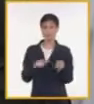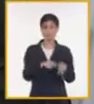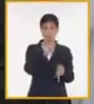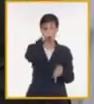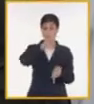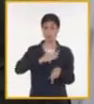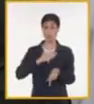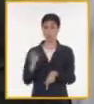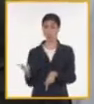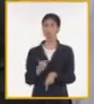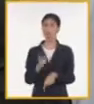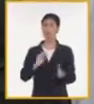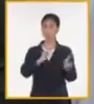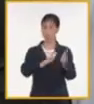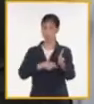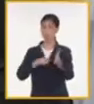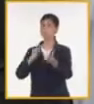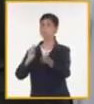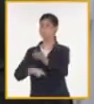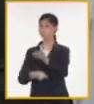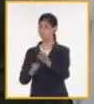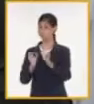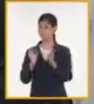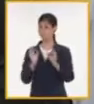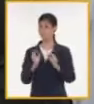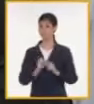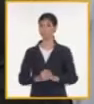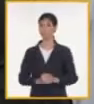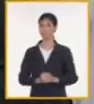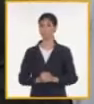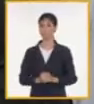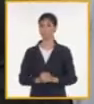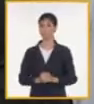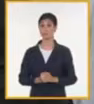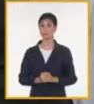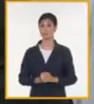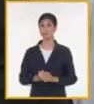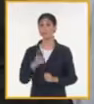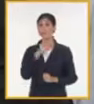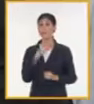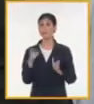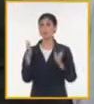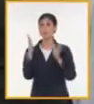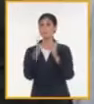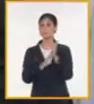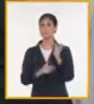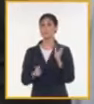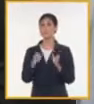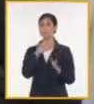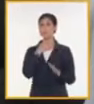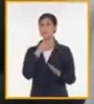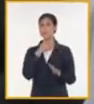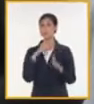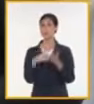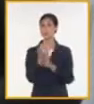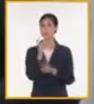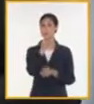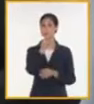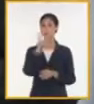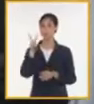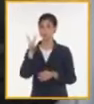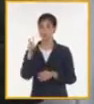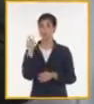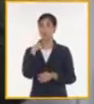convenio esta actividad es violatoria Porque además el 12 de enero del 17 se hizo la declaración conjunta en materia